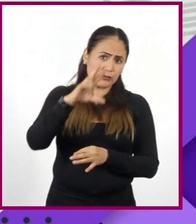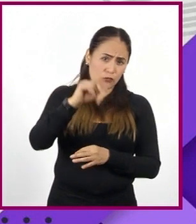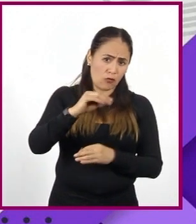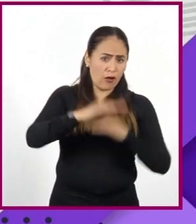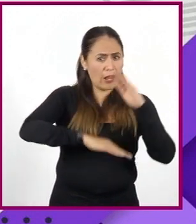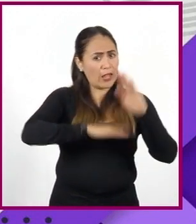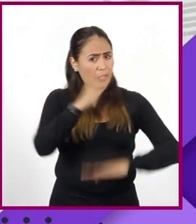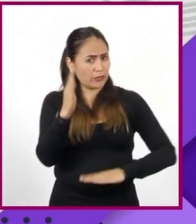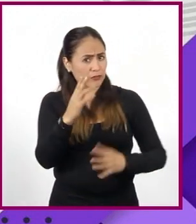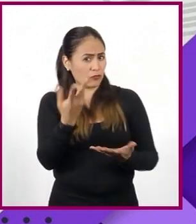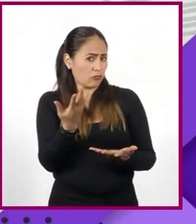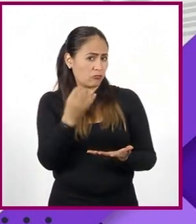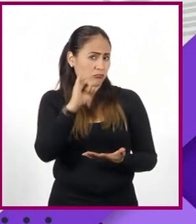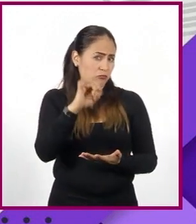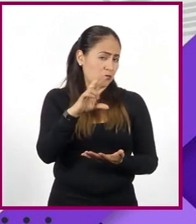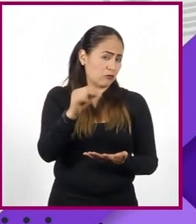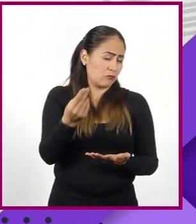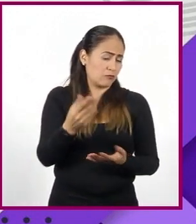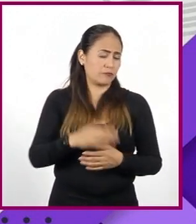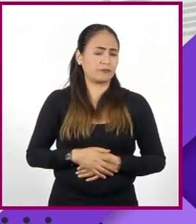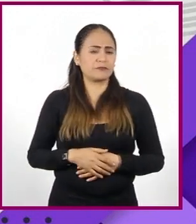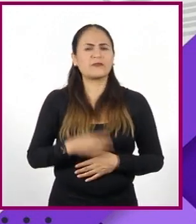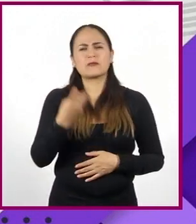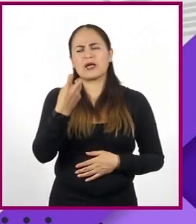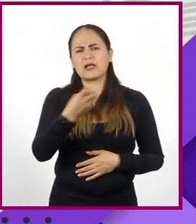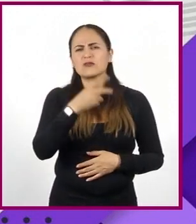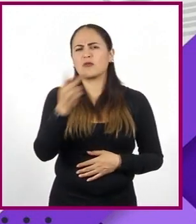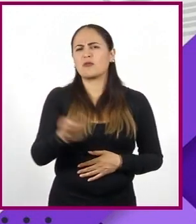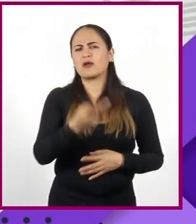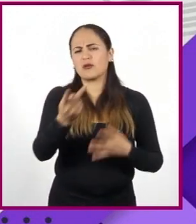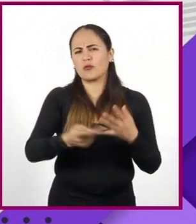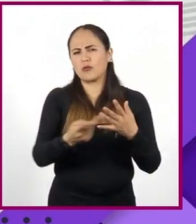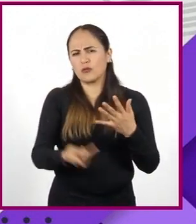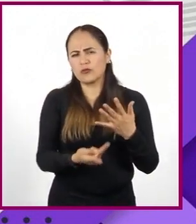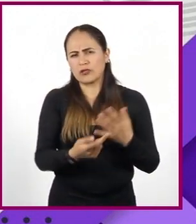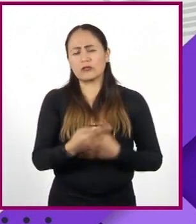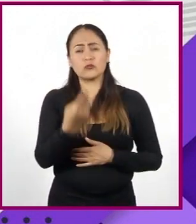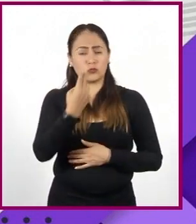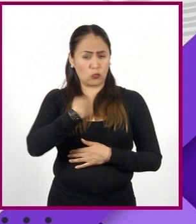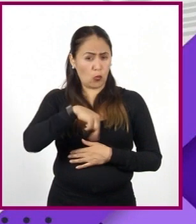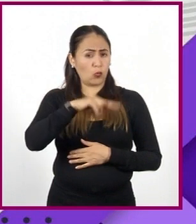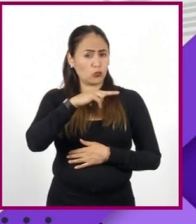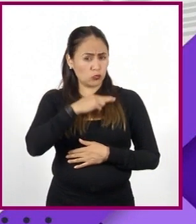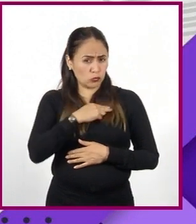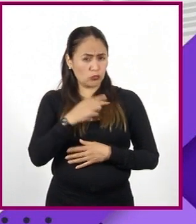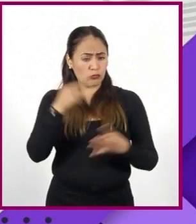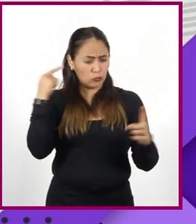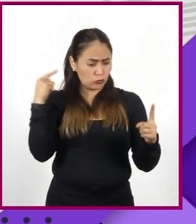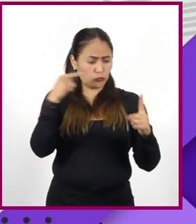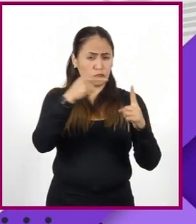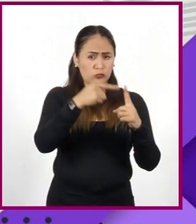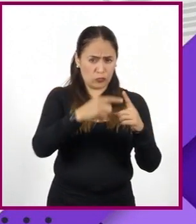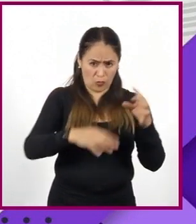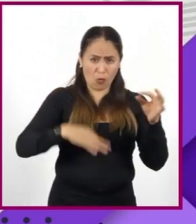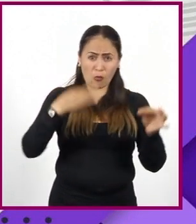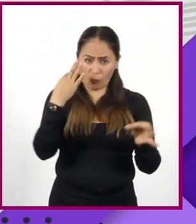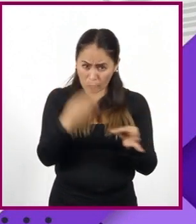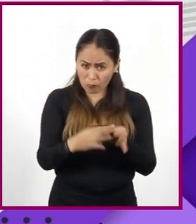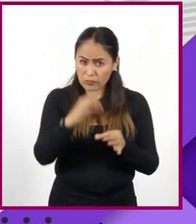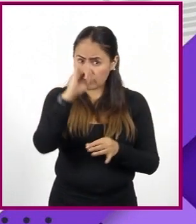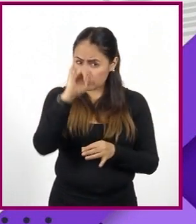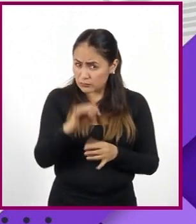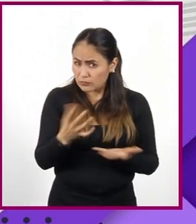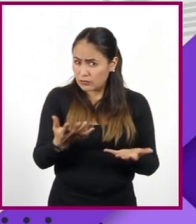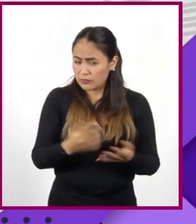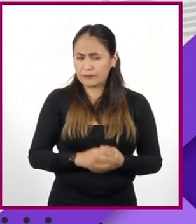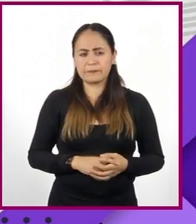objetivos. Para ello, pueden emplear las preguntas: ¿cumplimos con nuestro compromiso ético?